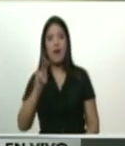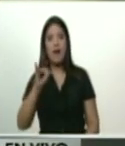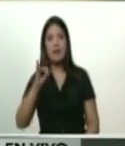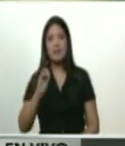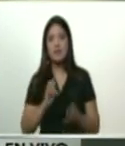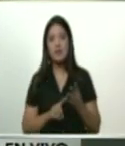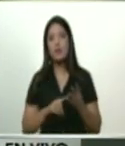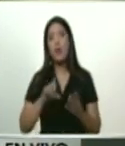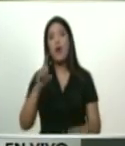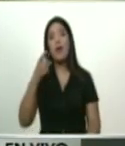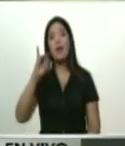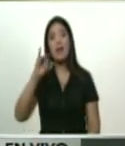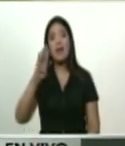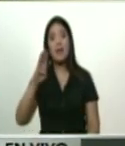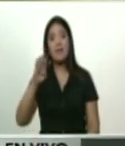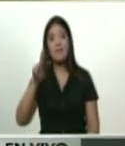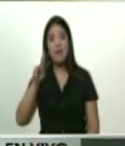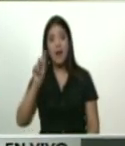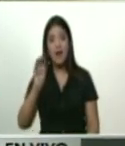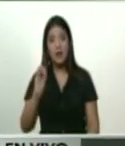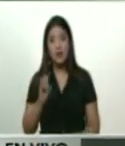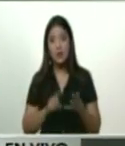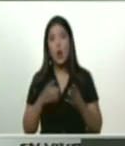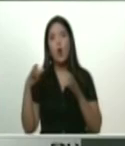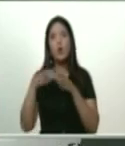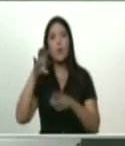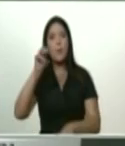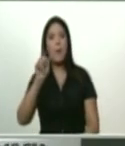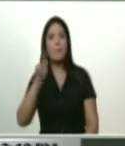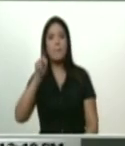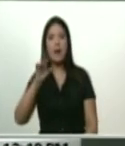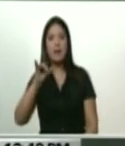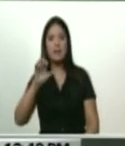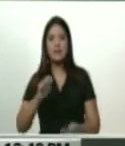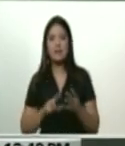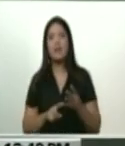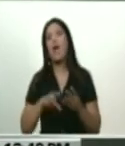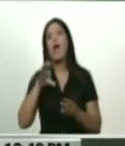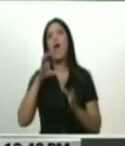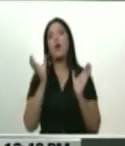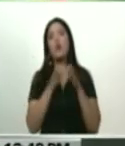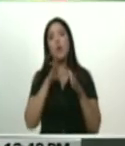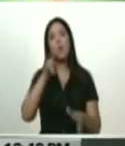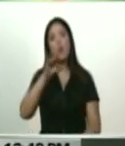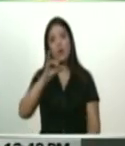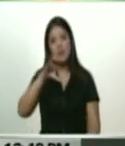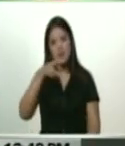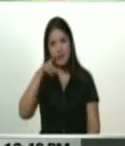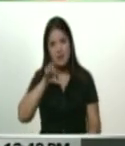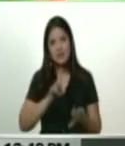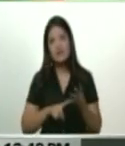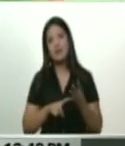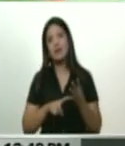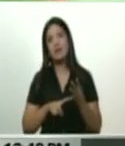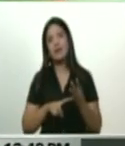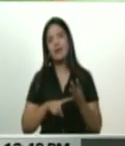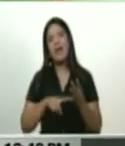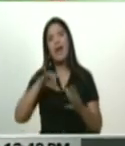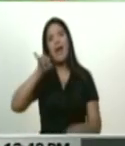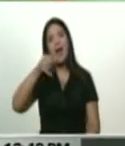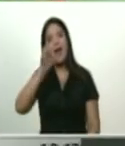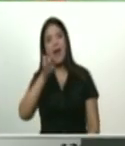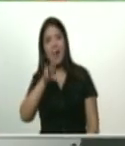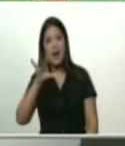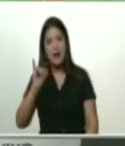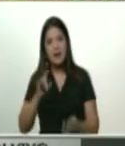Gilberto Santa Rosa, Gondwana, Grupo Manía, Grupo Nietzsche, Ismael Serrano, Jerry Rivera,